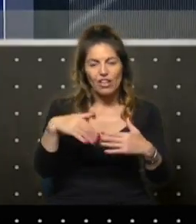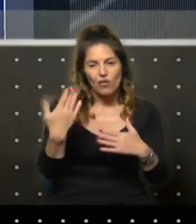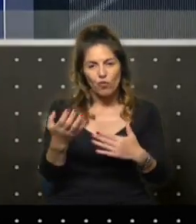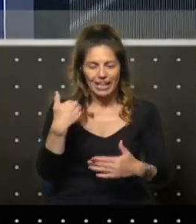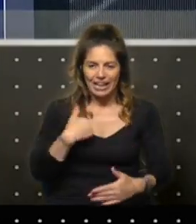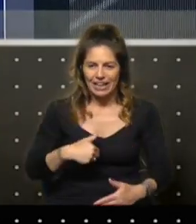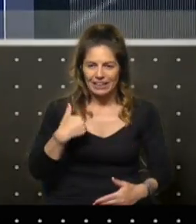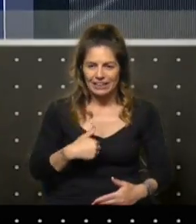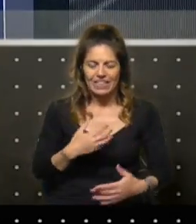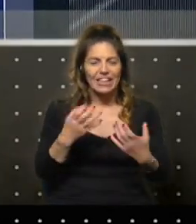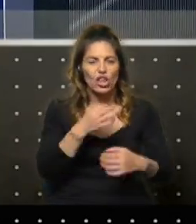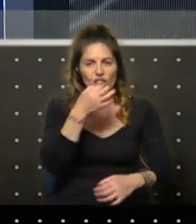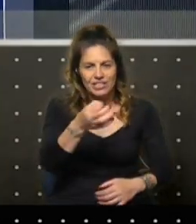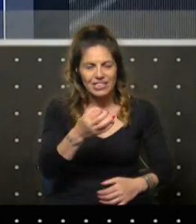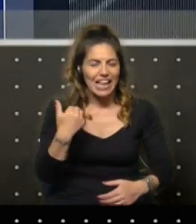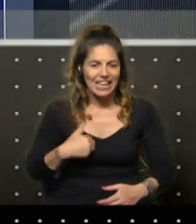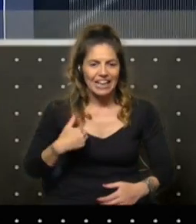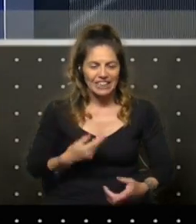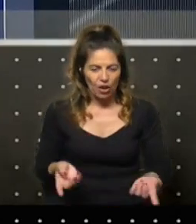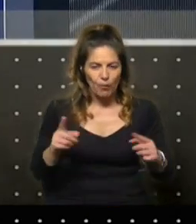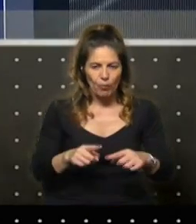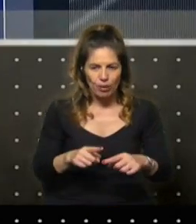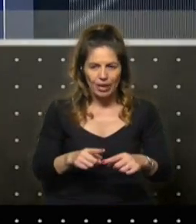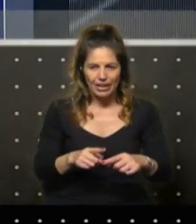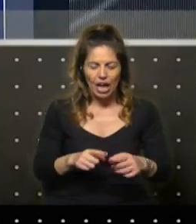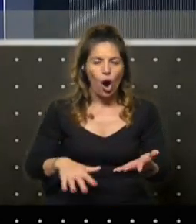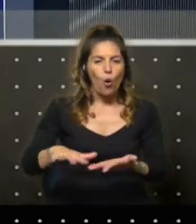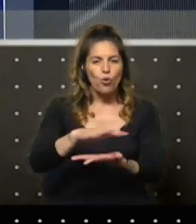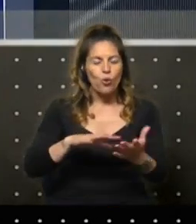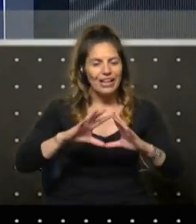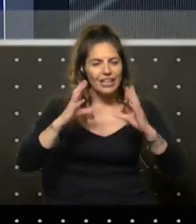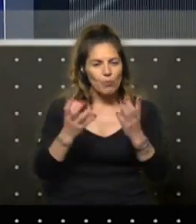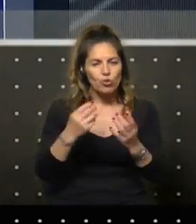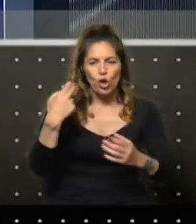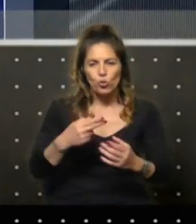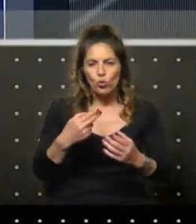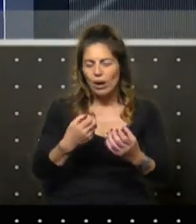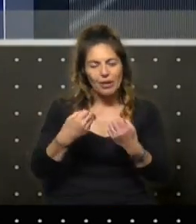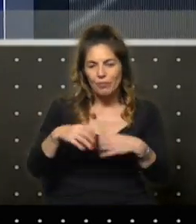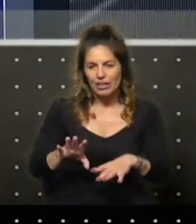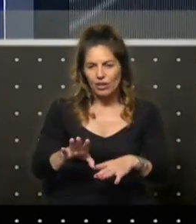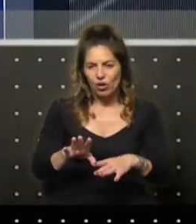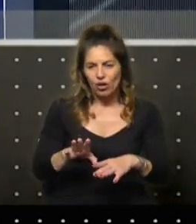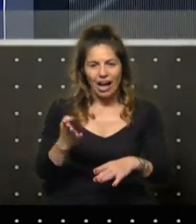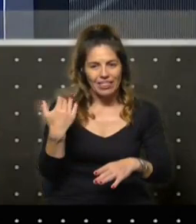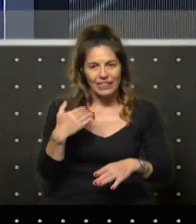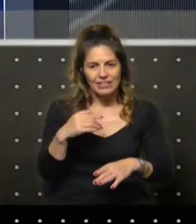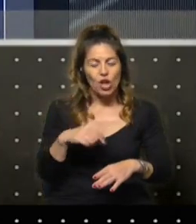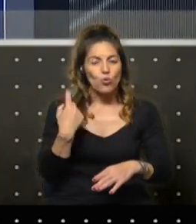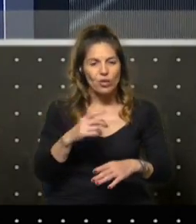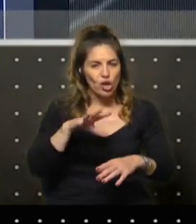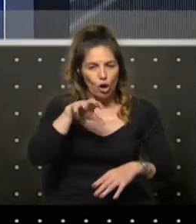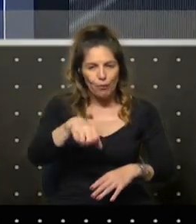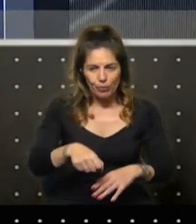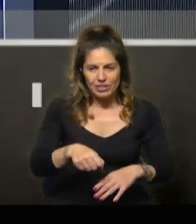la Argentina quiero decirles que va a volver a ocupar el lugar en el mundo que Nunca debió haber perdido nuestro